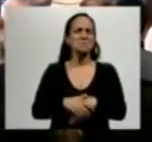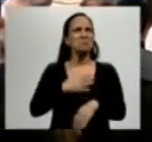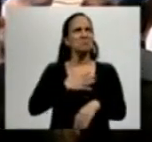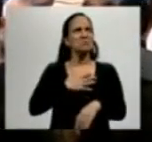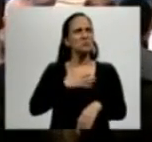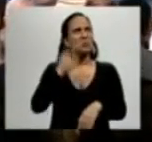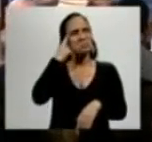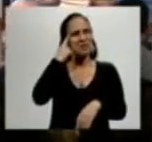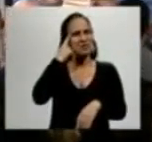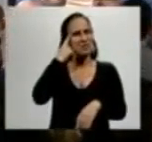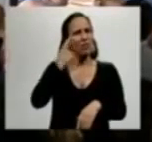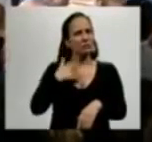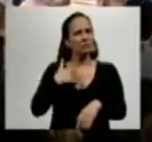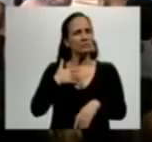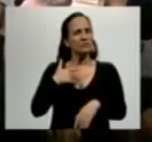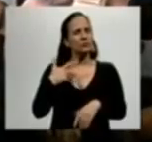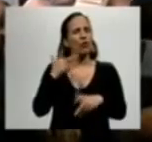Personalmente pienso, y se lo dije